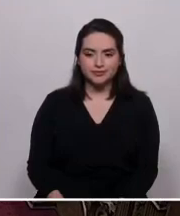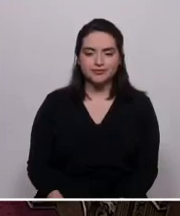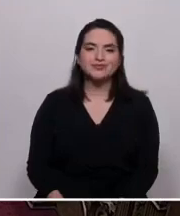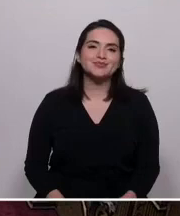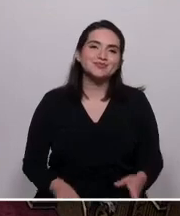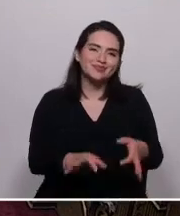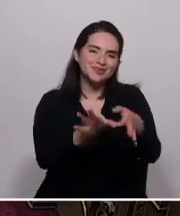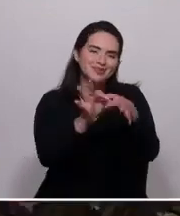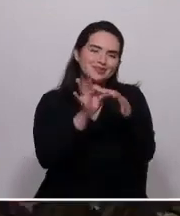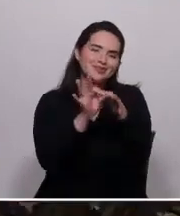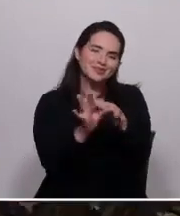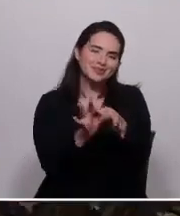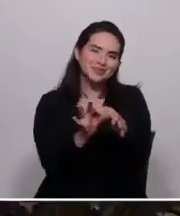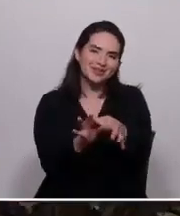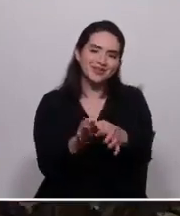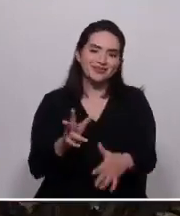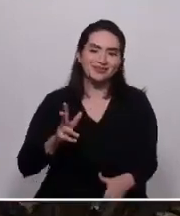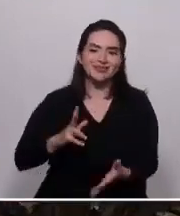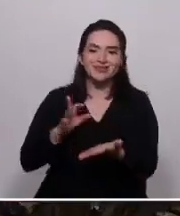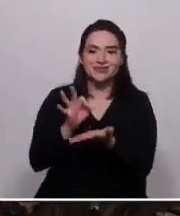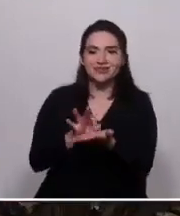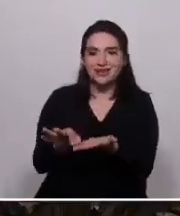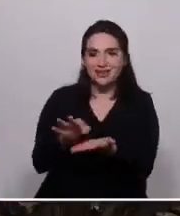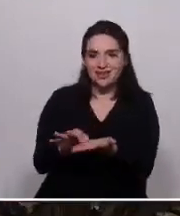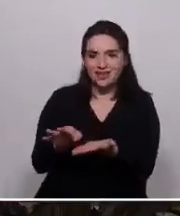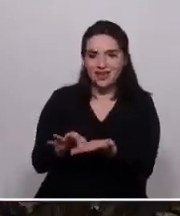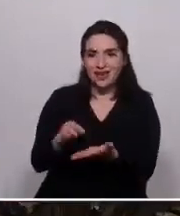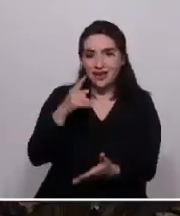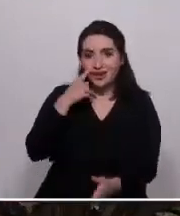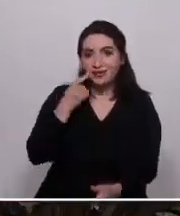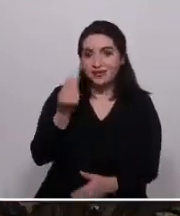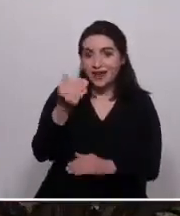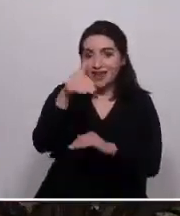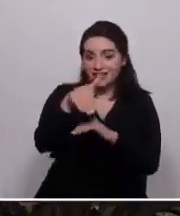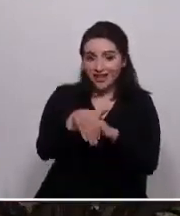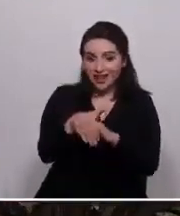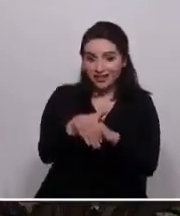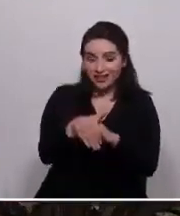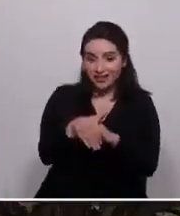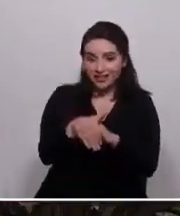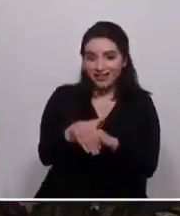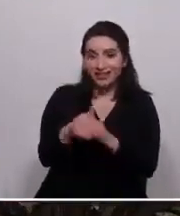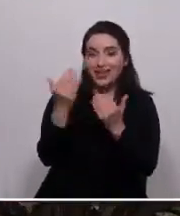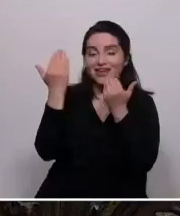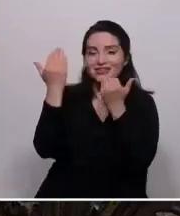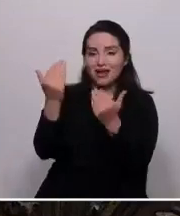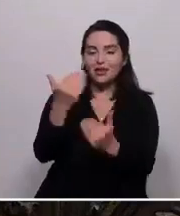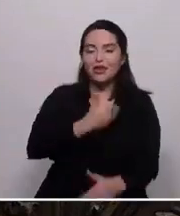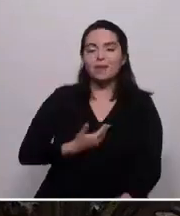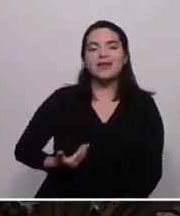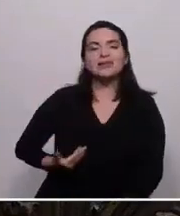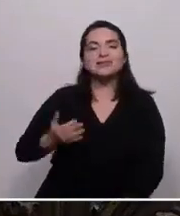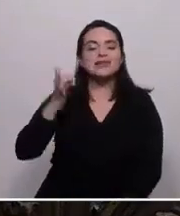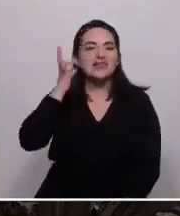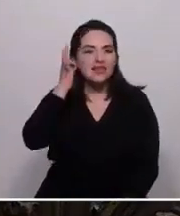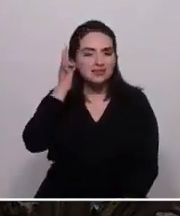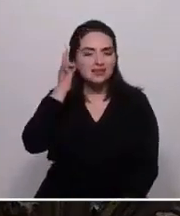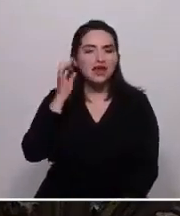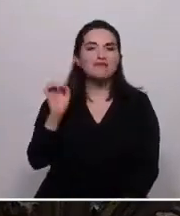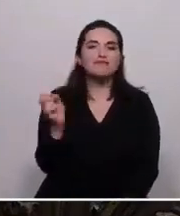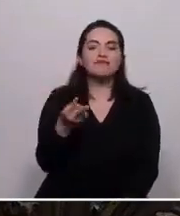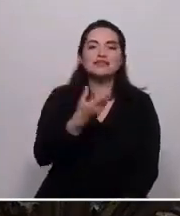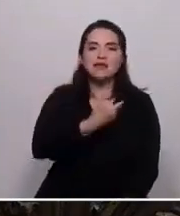Muchas gracias, señor secretario. Buenas tardes, la señora presidenta, vicepresidente, vicepresidente y a toda la mesa